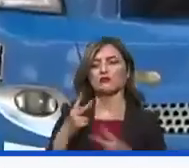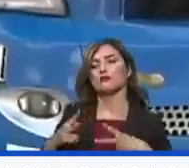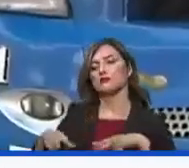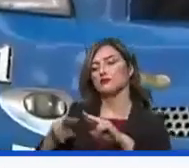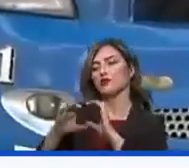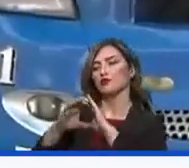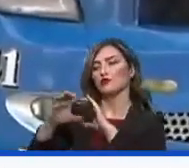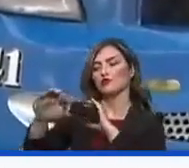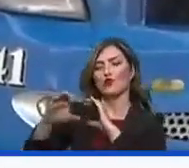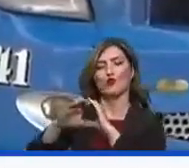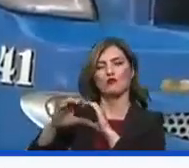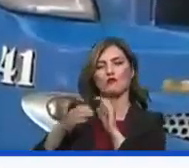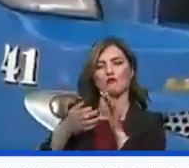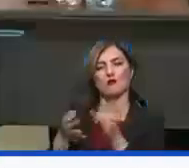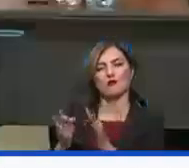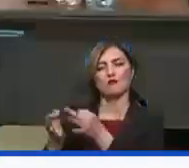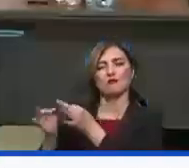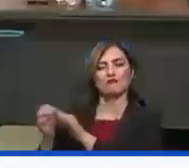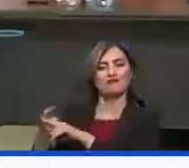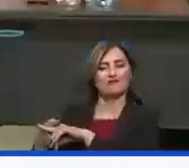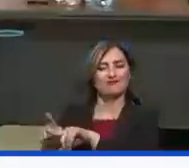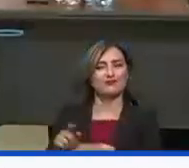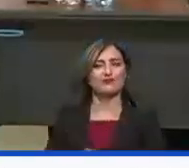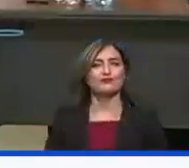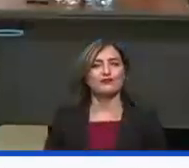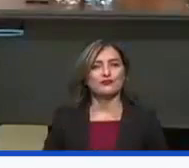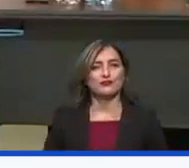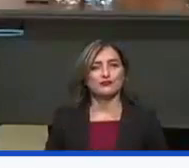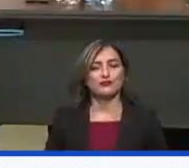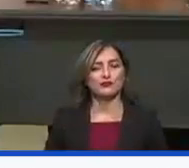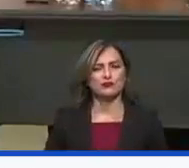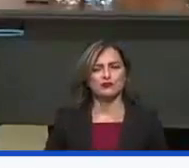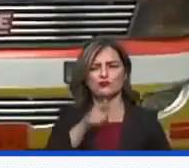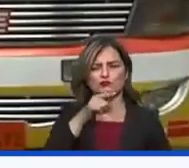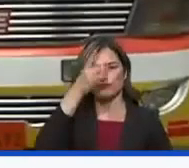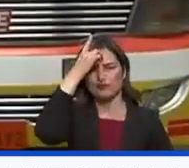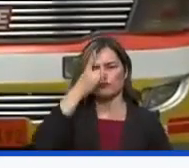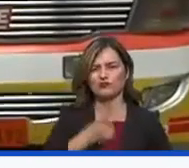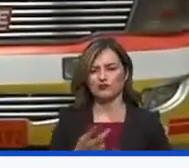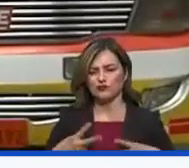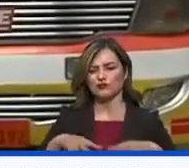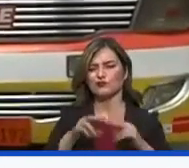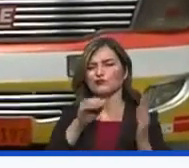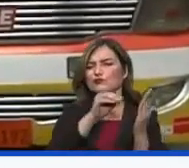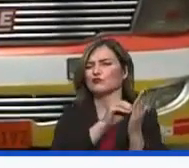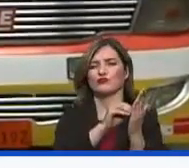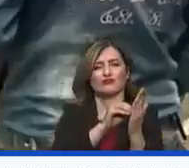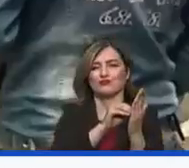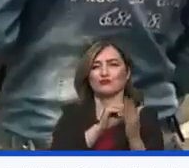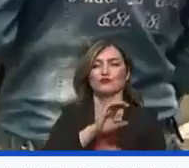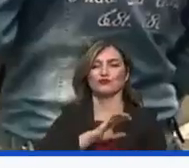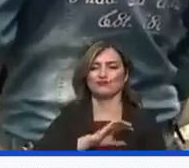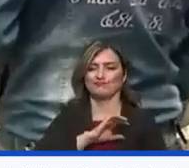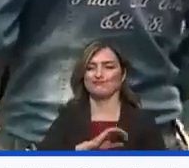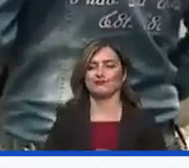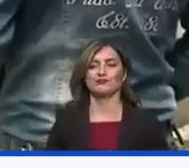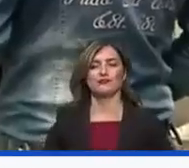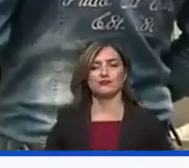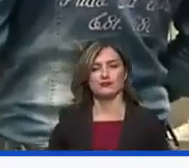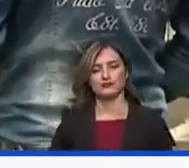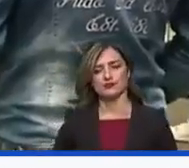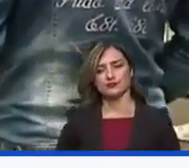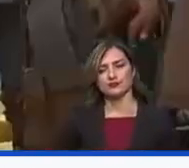transporte público en todas sus modalidades. Manifestó que no será el gobierno que defina esta situación, sino los propios